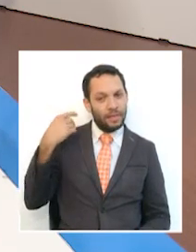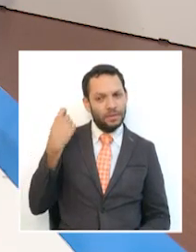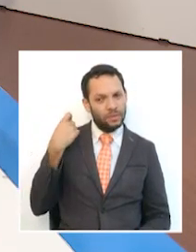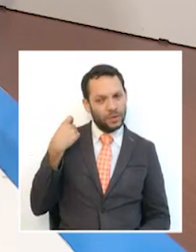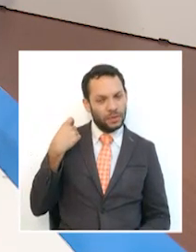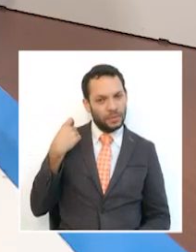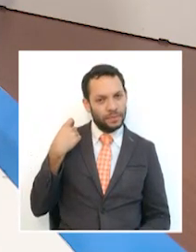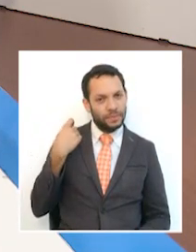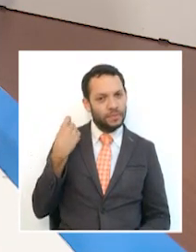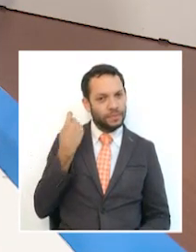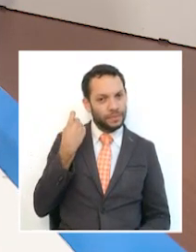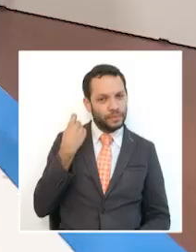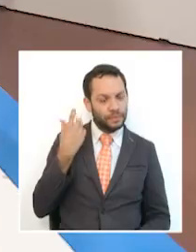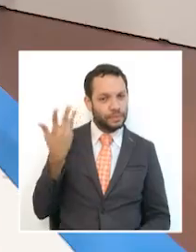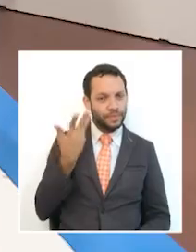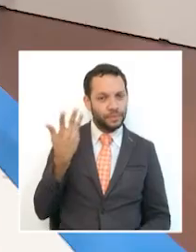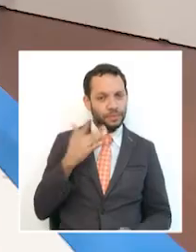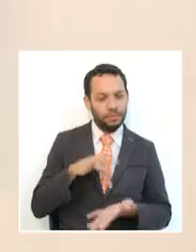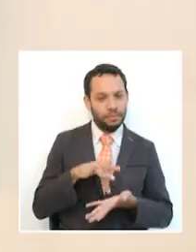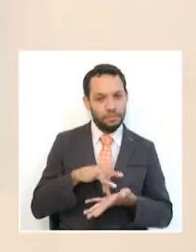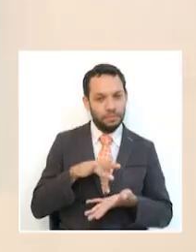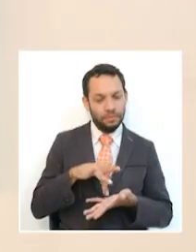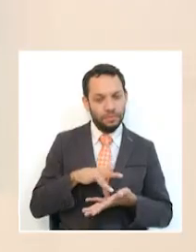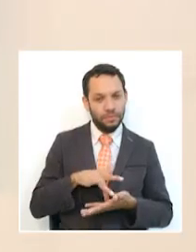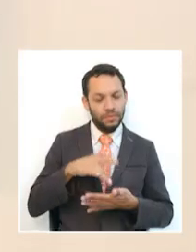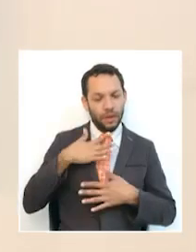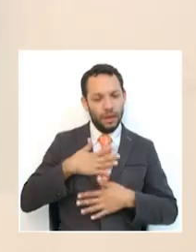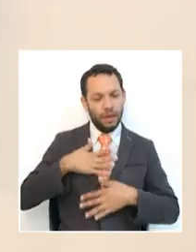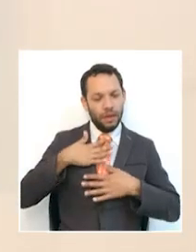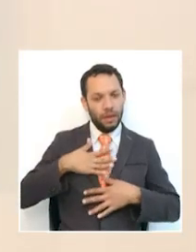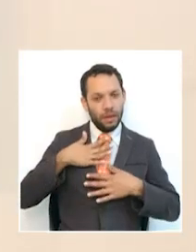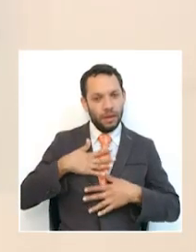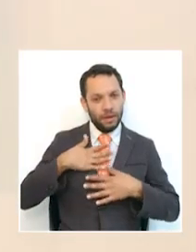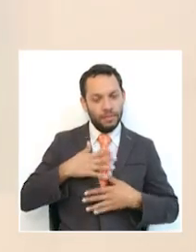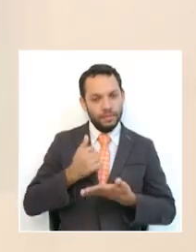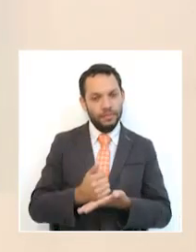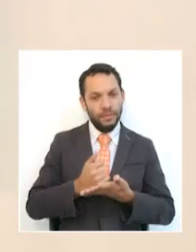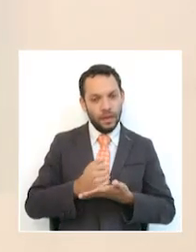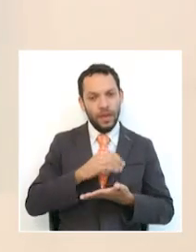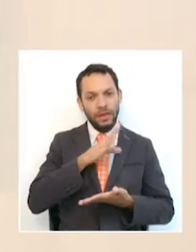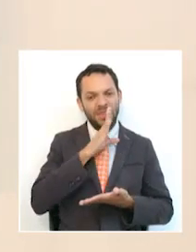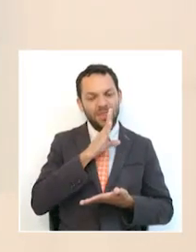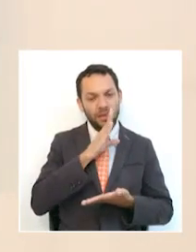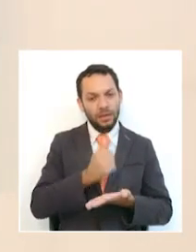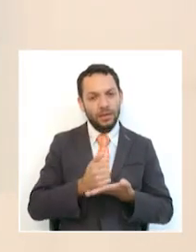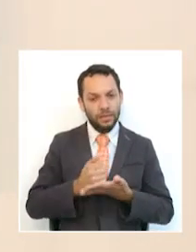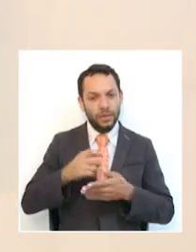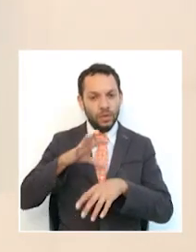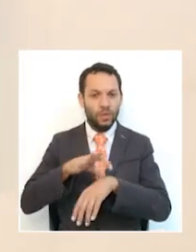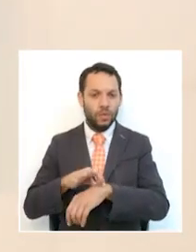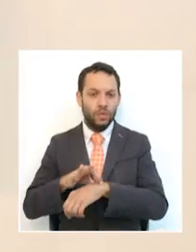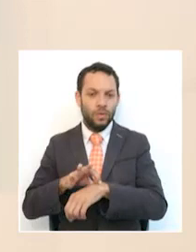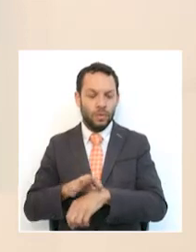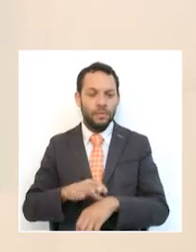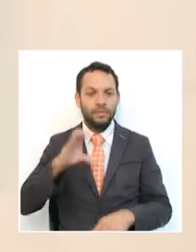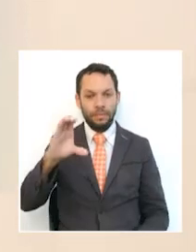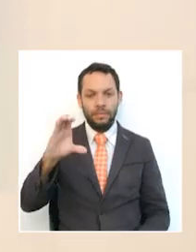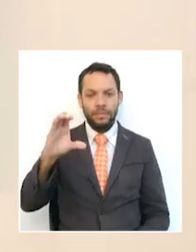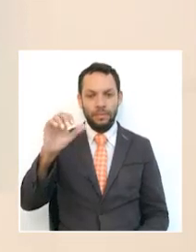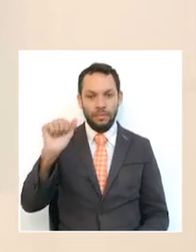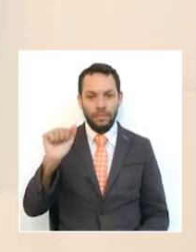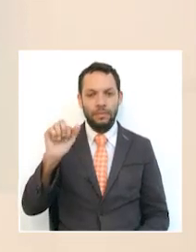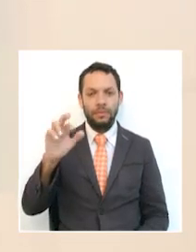en una terapia de relajación con el doctor carlos montoya que es él pediatra afecto lo que nos acompaña también en este